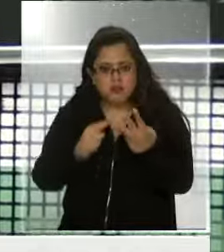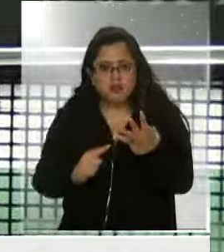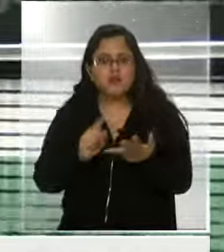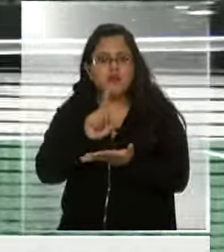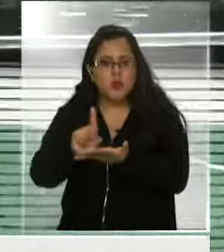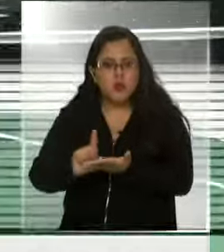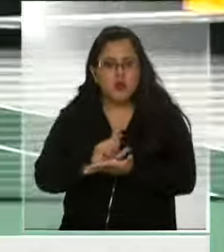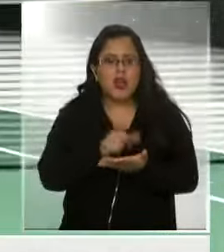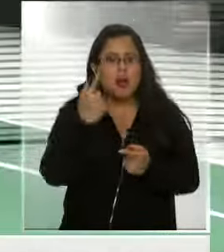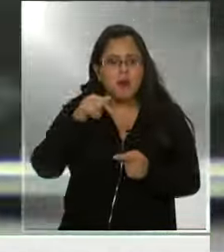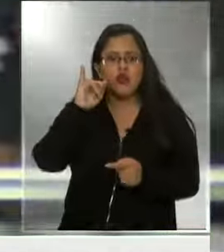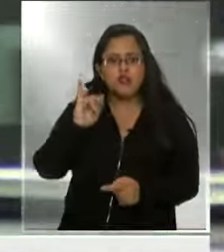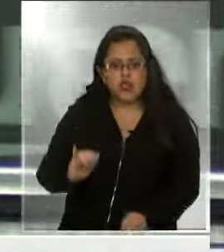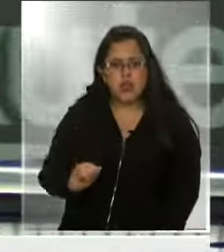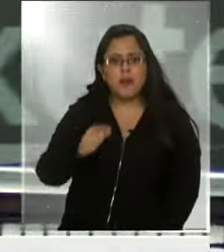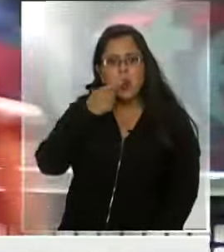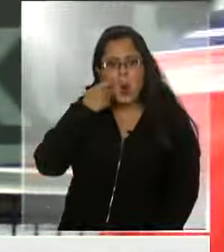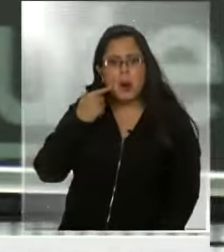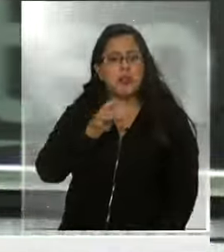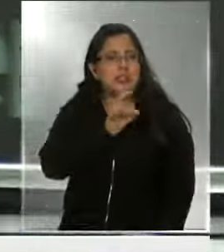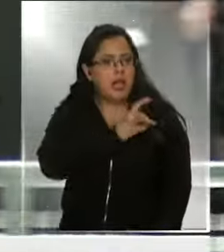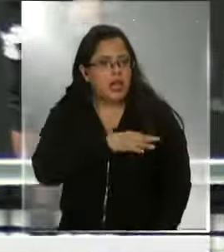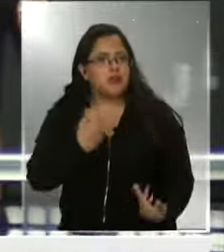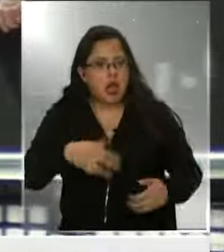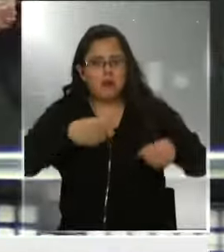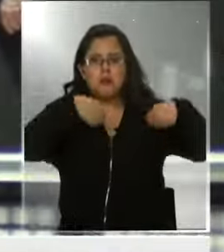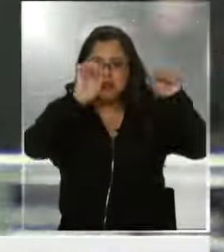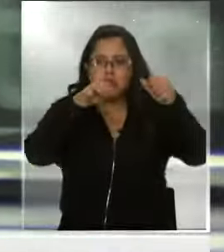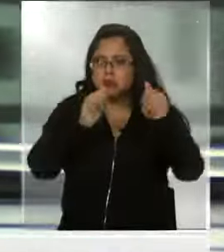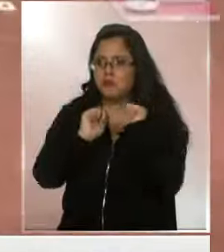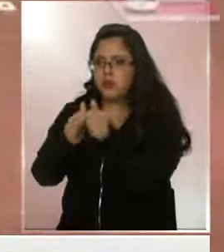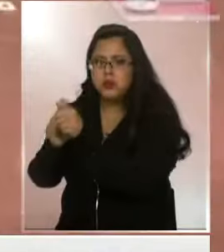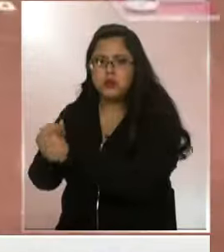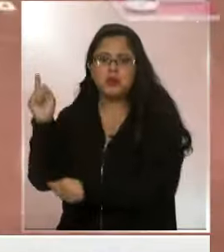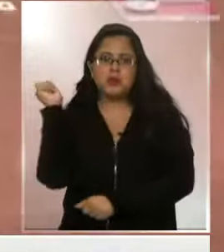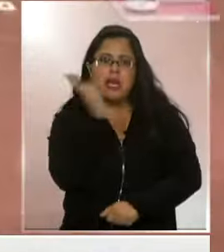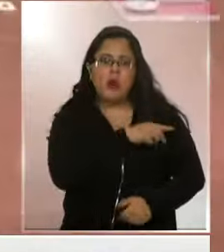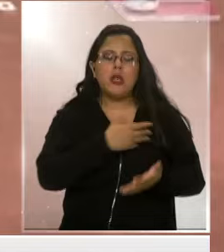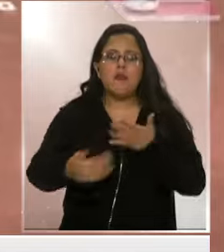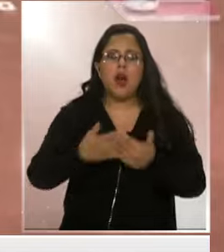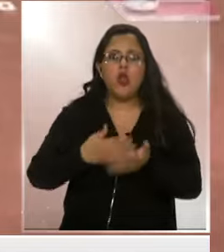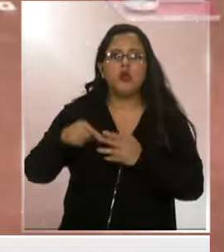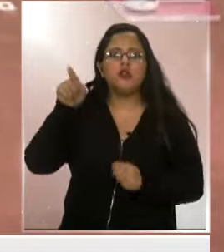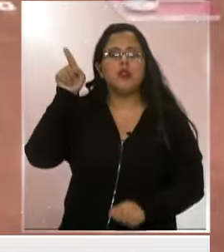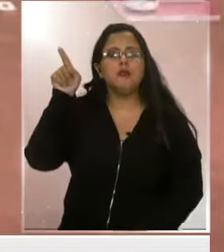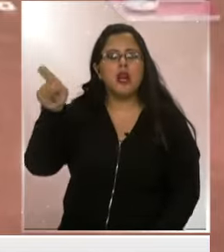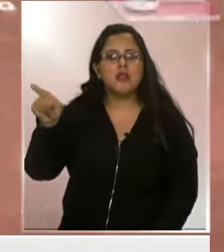En todas salió victorioso el chileno, siendo la última en Sao Paulo.